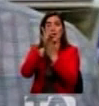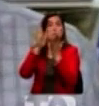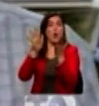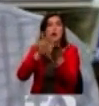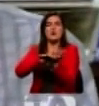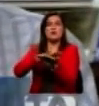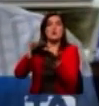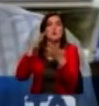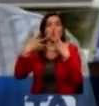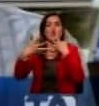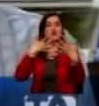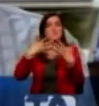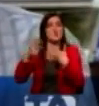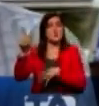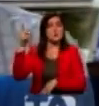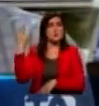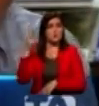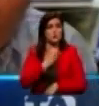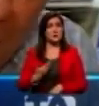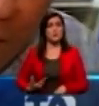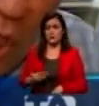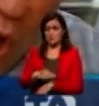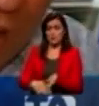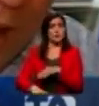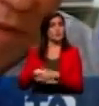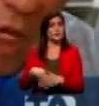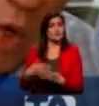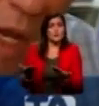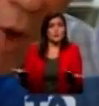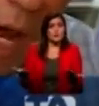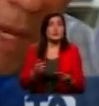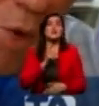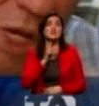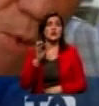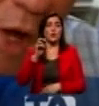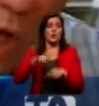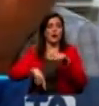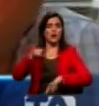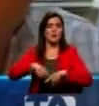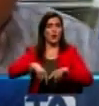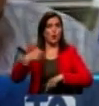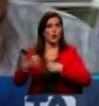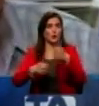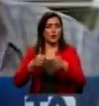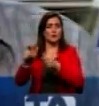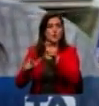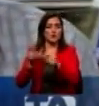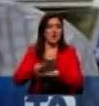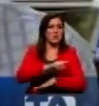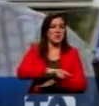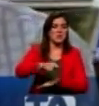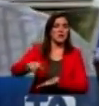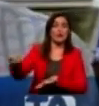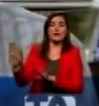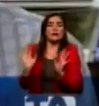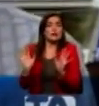que él fuera inocente, él no ha llevado, sino que llevó el tío y llevó el amigo y llevó el otro y llevó el de allá. ¿Y él qué